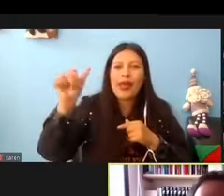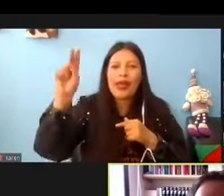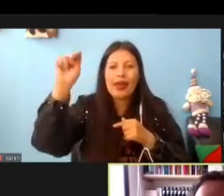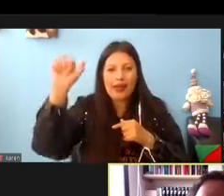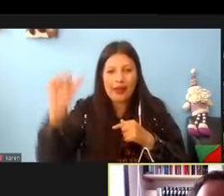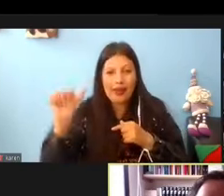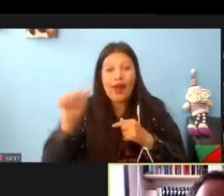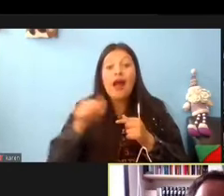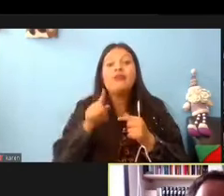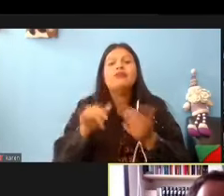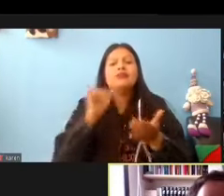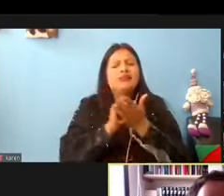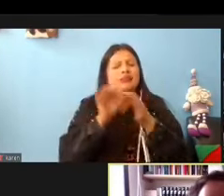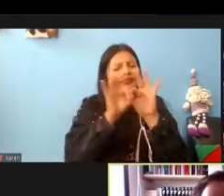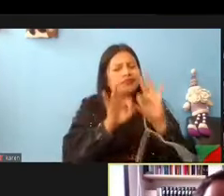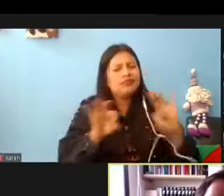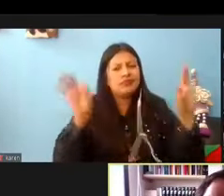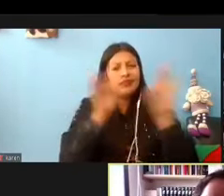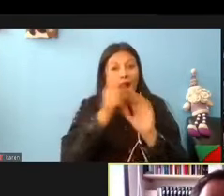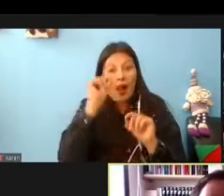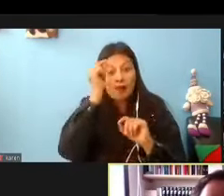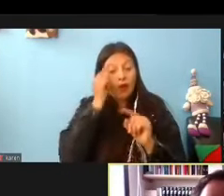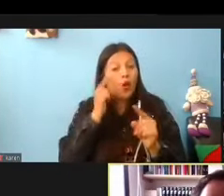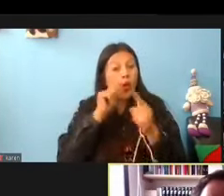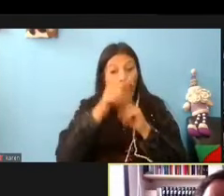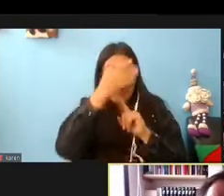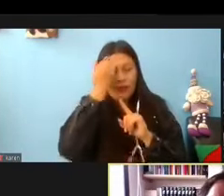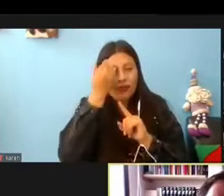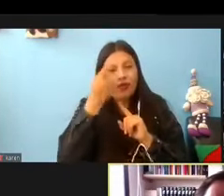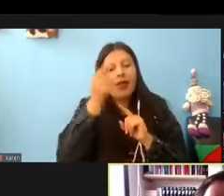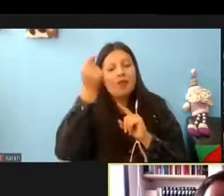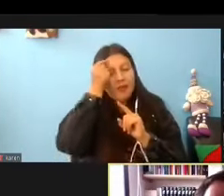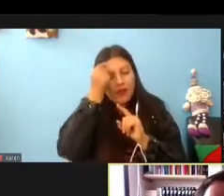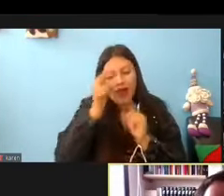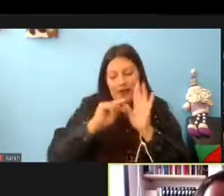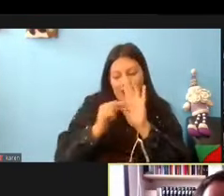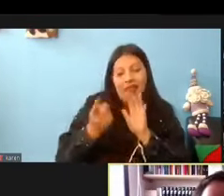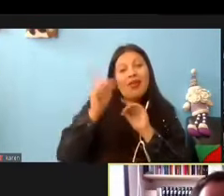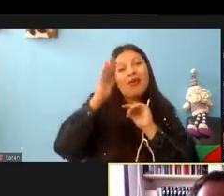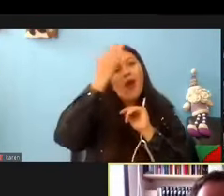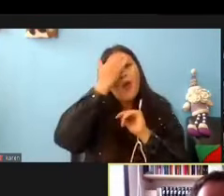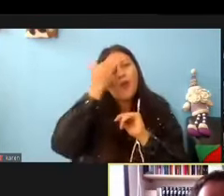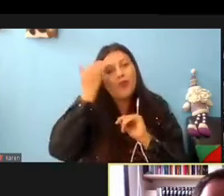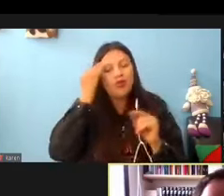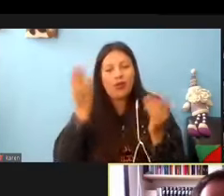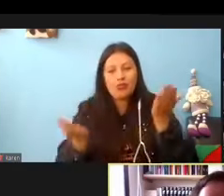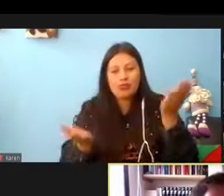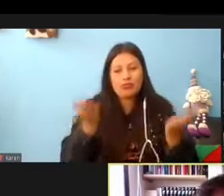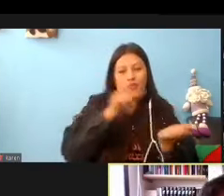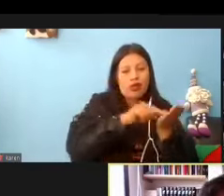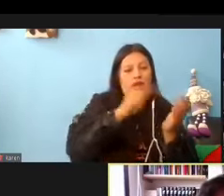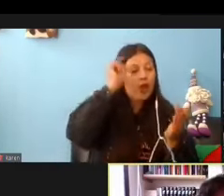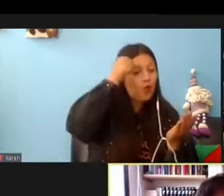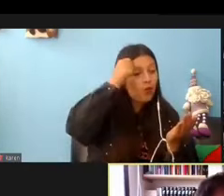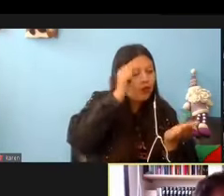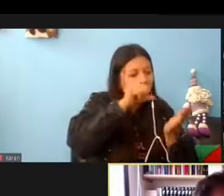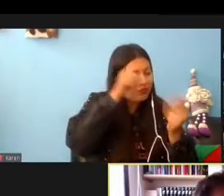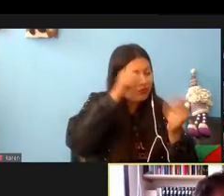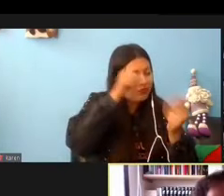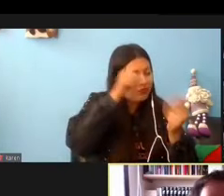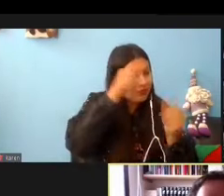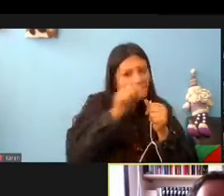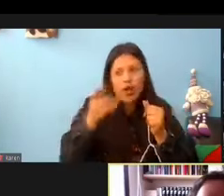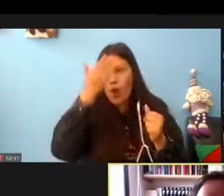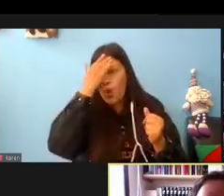clave y es la memoria, no es solo recuerdo, también es olvido, es una tensión entre estos dos polos. Y pues